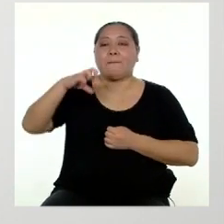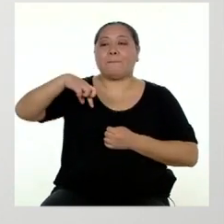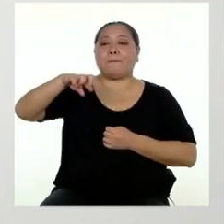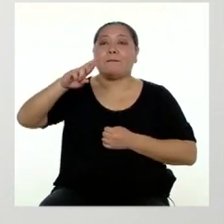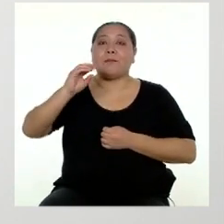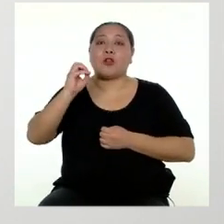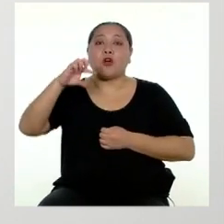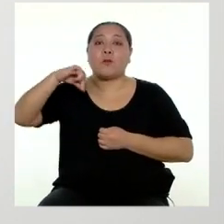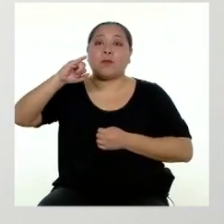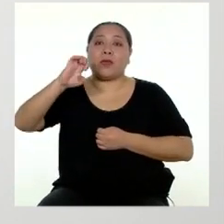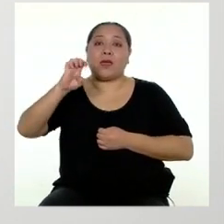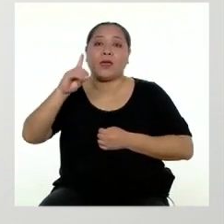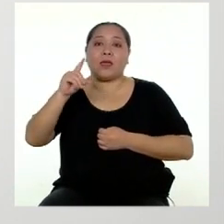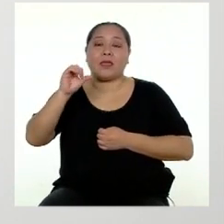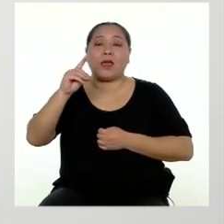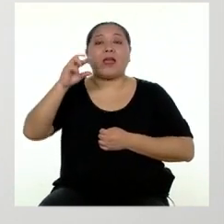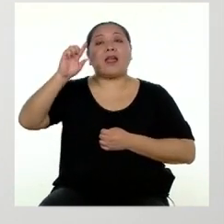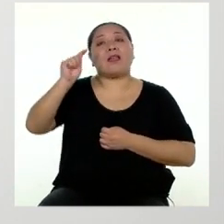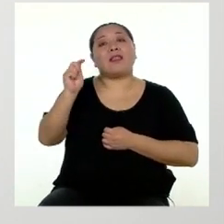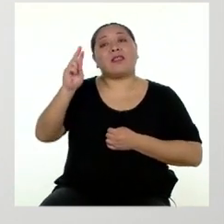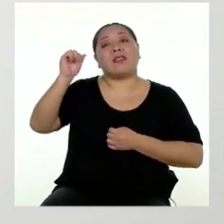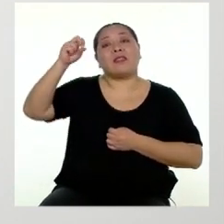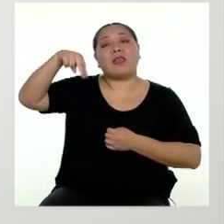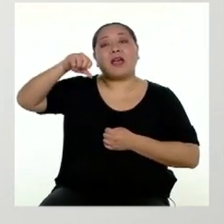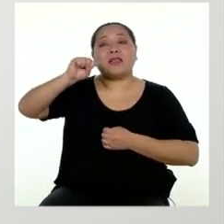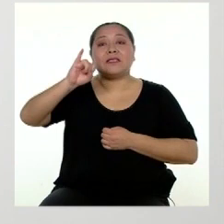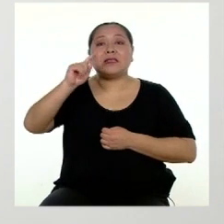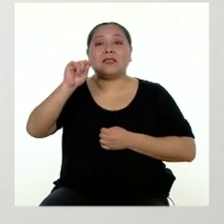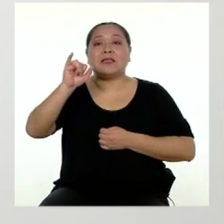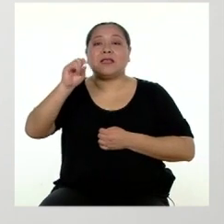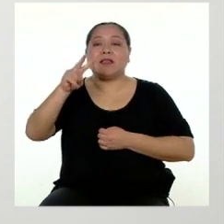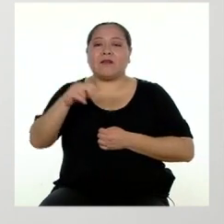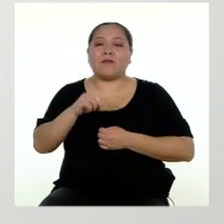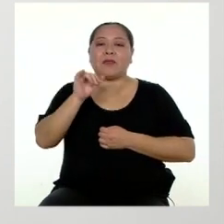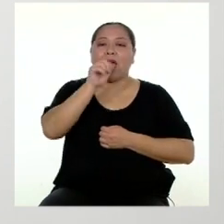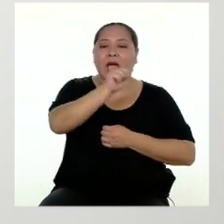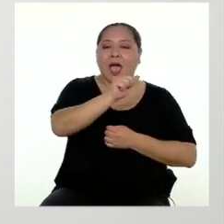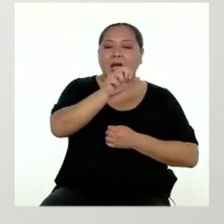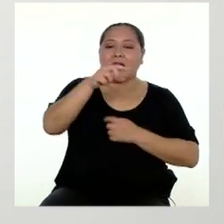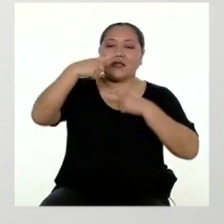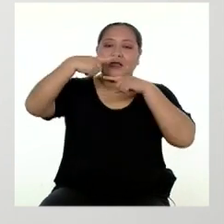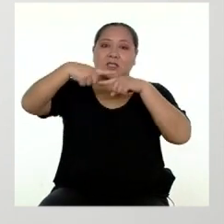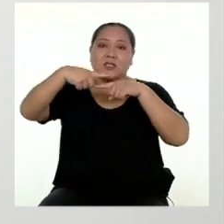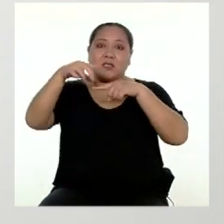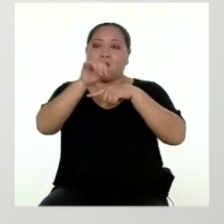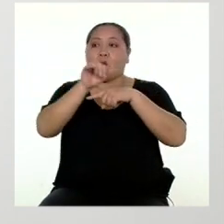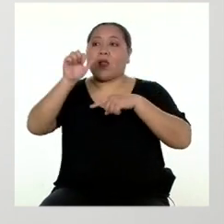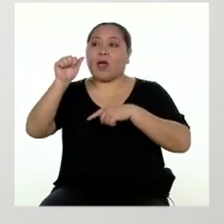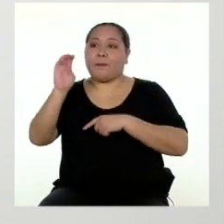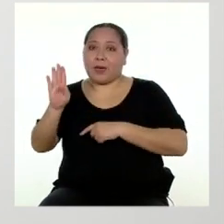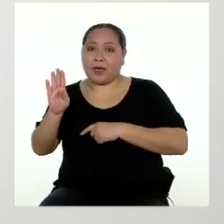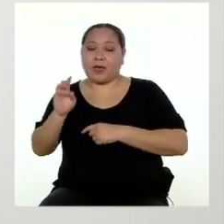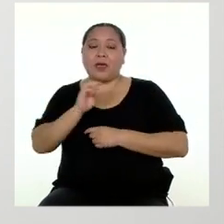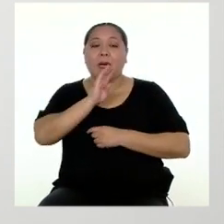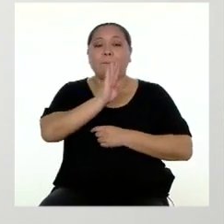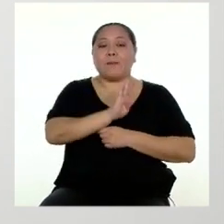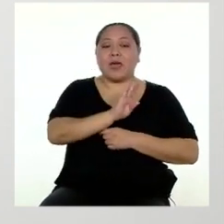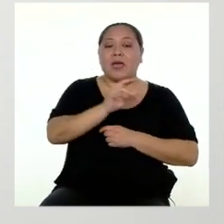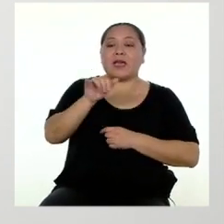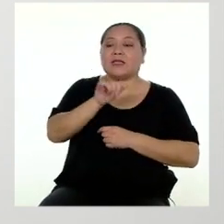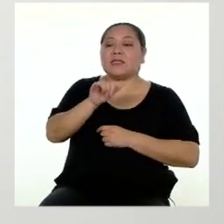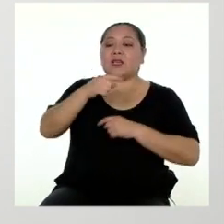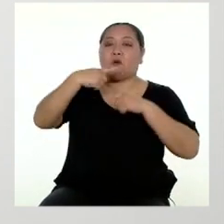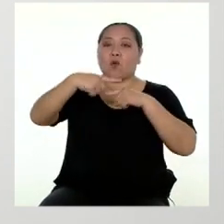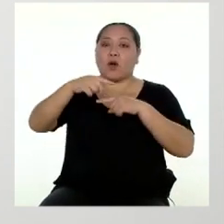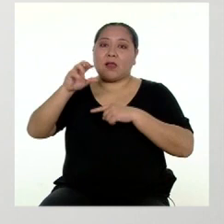transitiva consiste en lo siguiente. Si tenemos una expresión A es igual a B y una expresión B es igual a C,